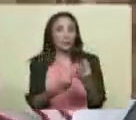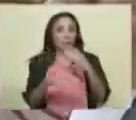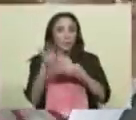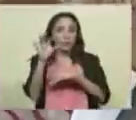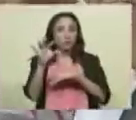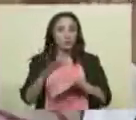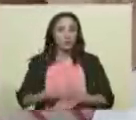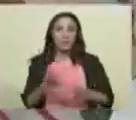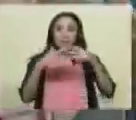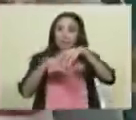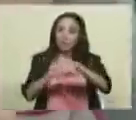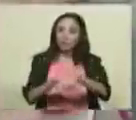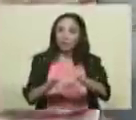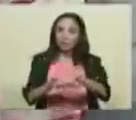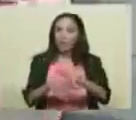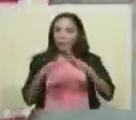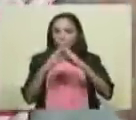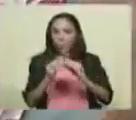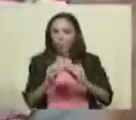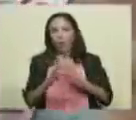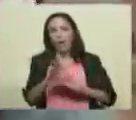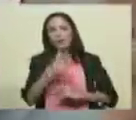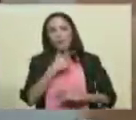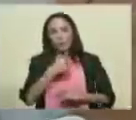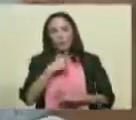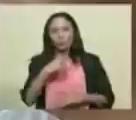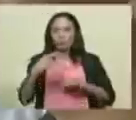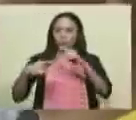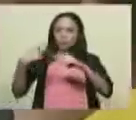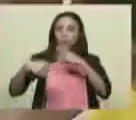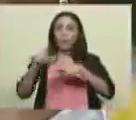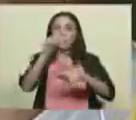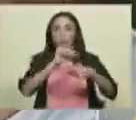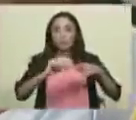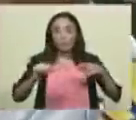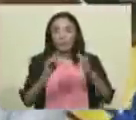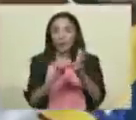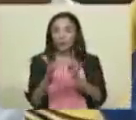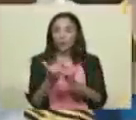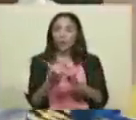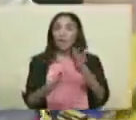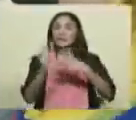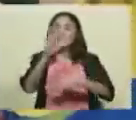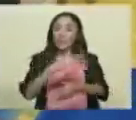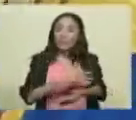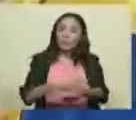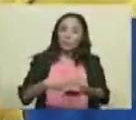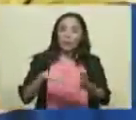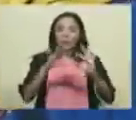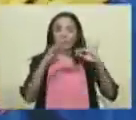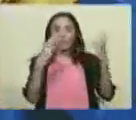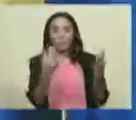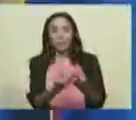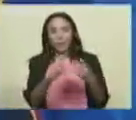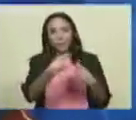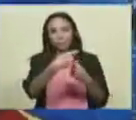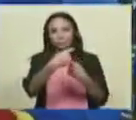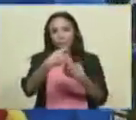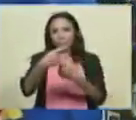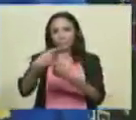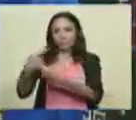ser integral y manifestó que le gustaría que en la primera semana de abril se pueda llegar a los 5 millones de hogares protegidos,